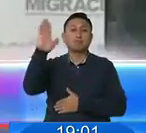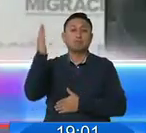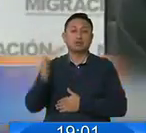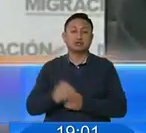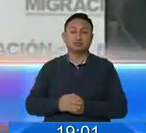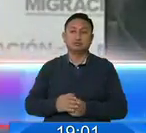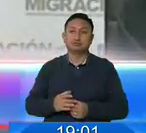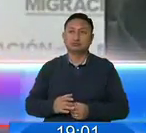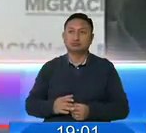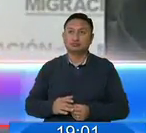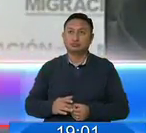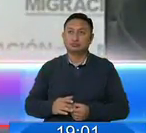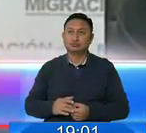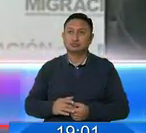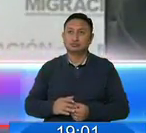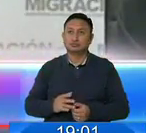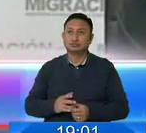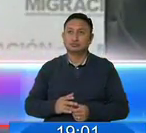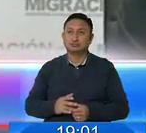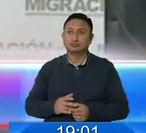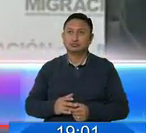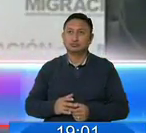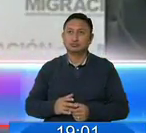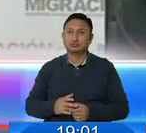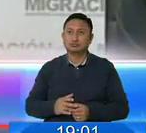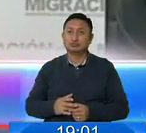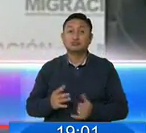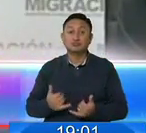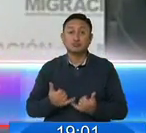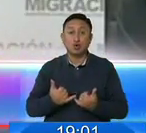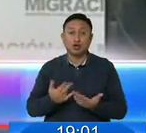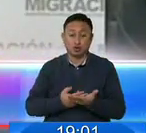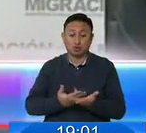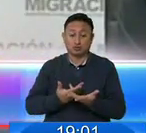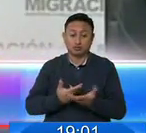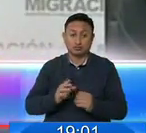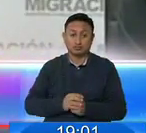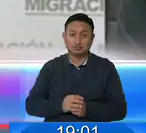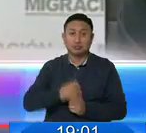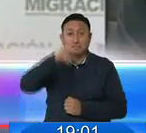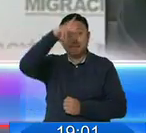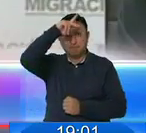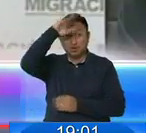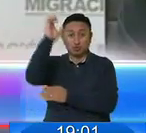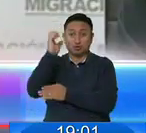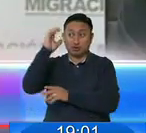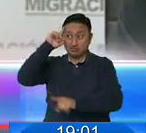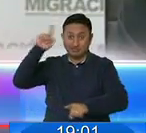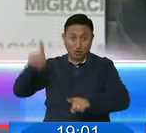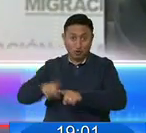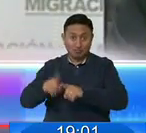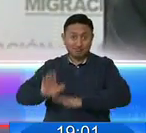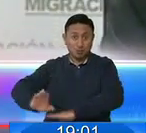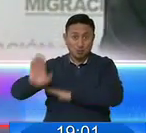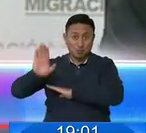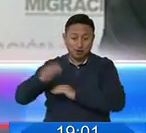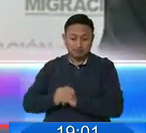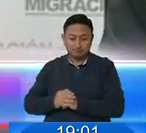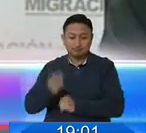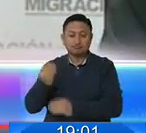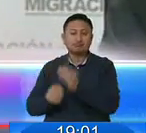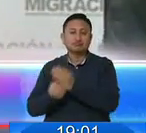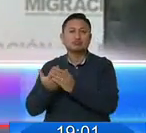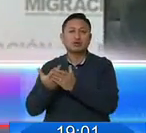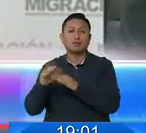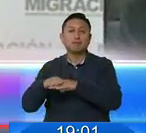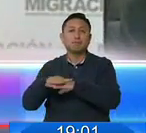Una de las tareas, de los compromisos que quedaron el día de hoy entre Perú y Colombia, es la creación de una base